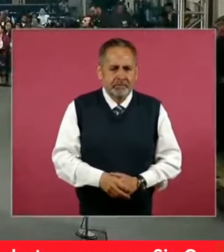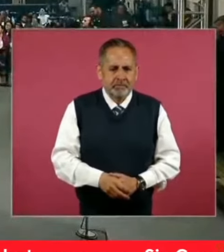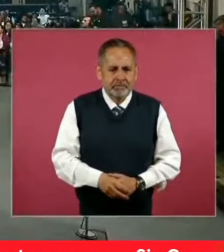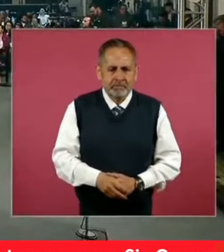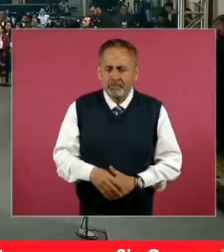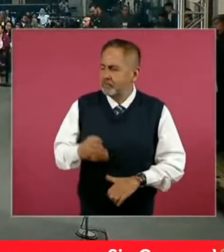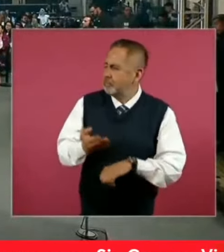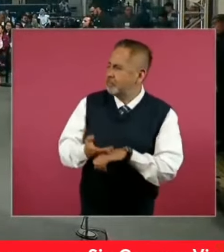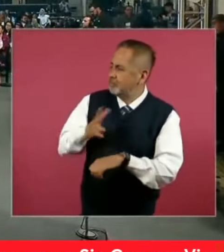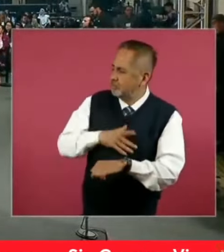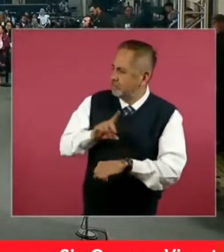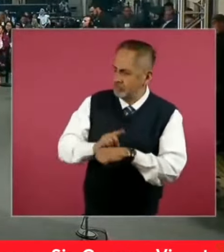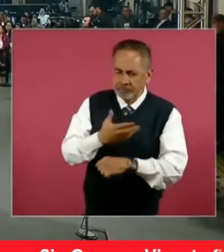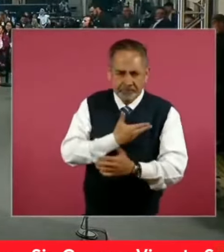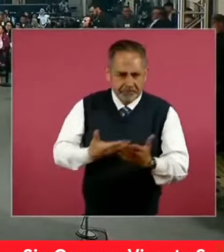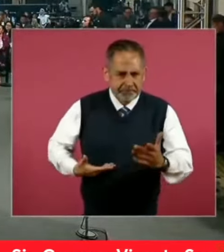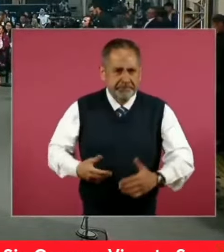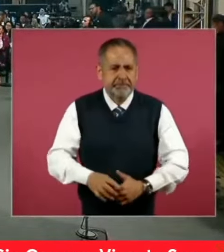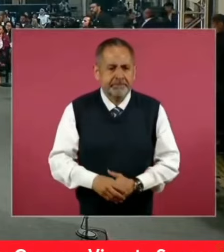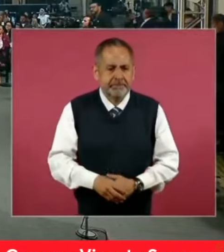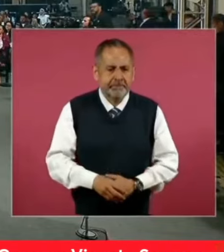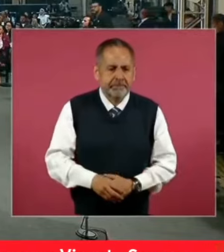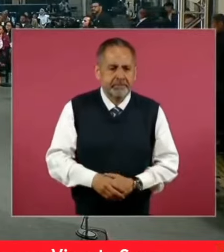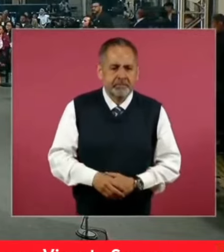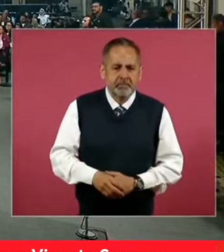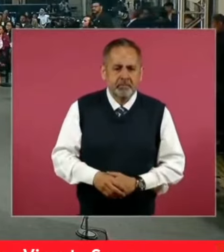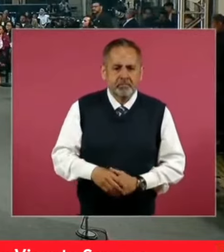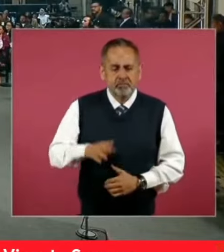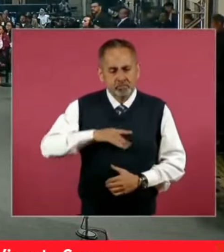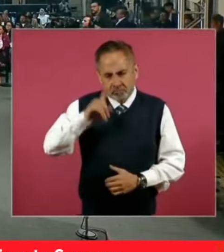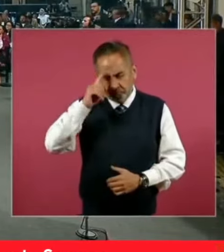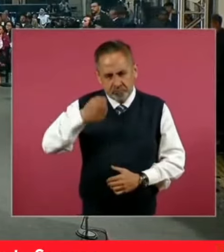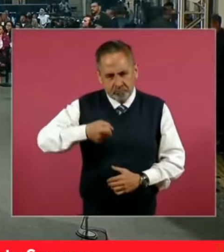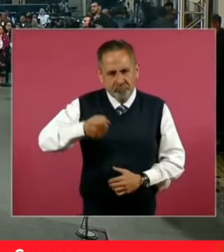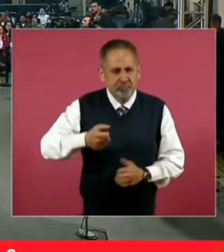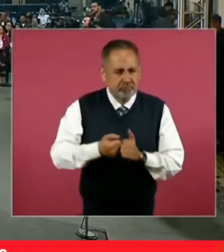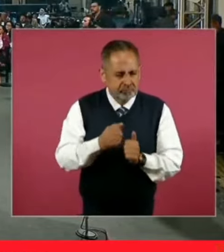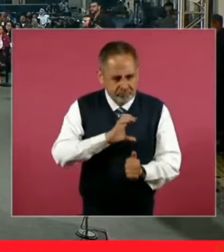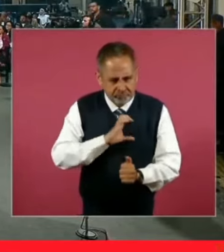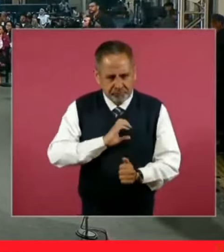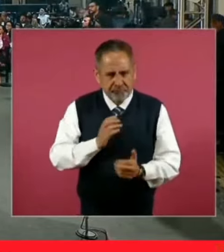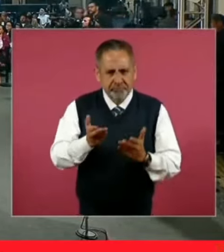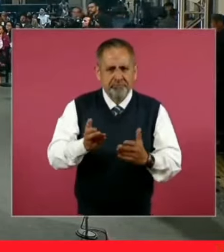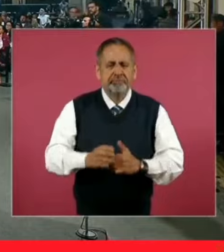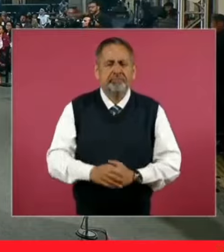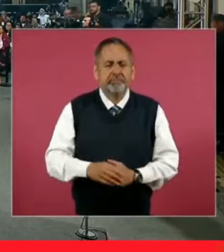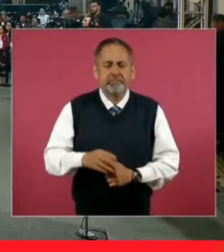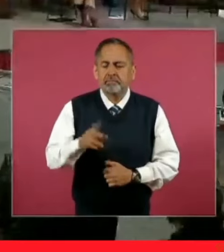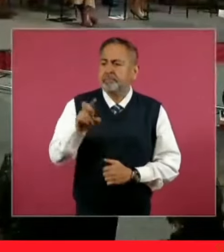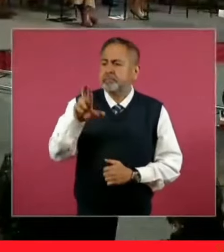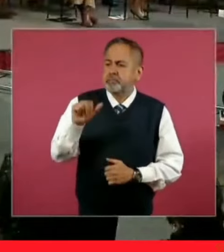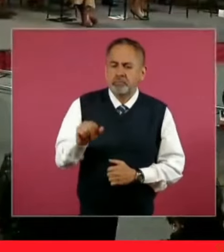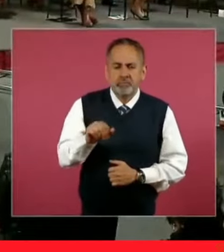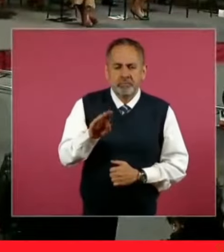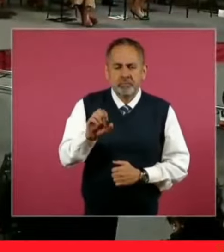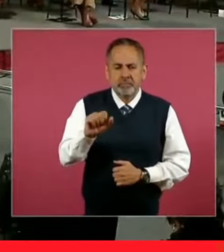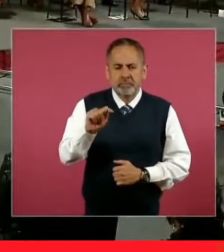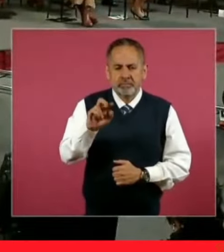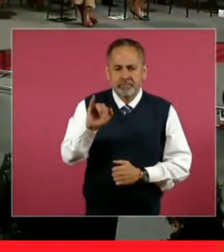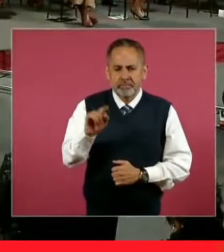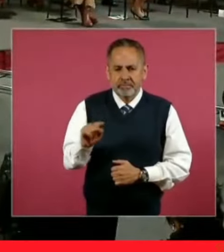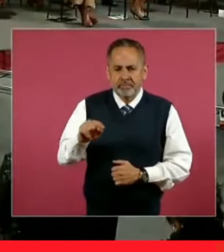Muy buenos días, presidente, y con un saludo muy cariñoso para la doctora Beatriz Gutiérrez